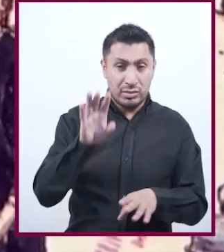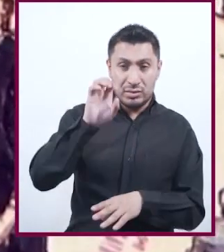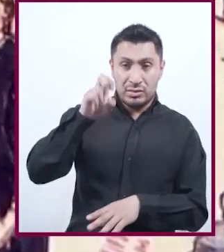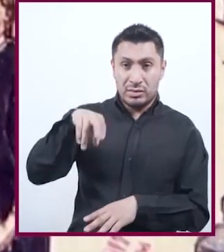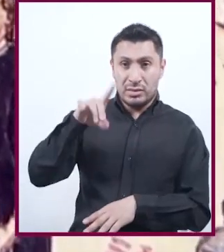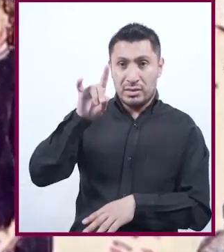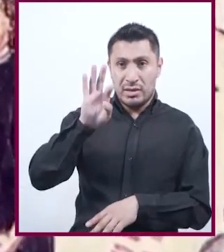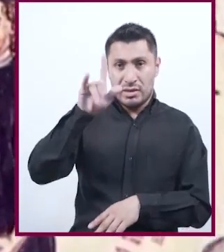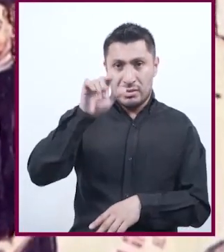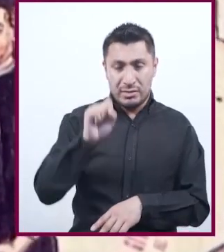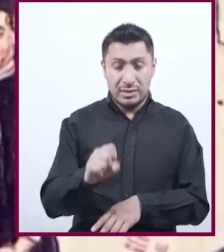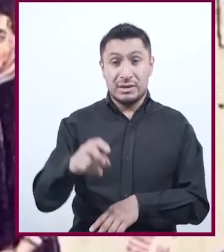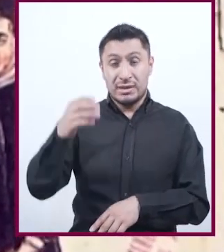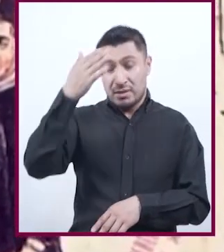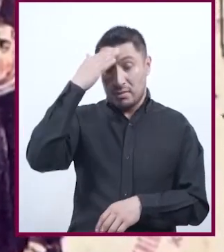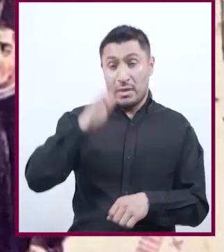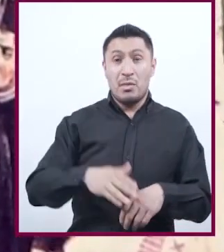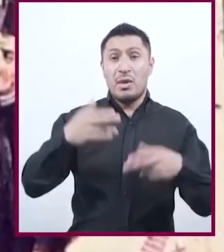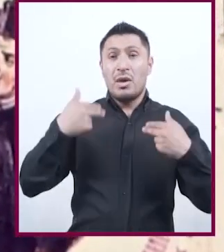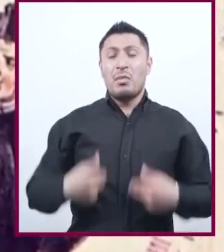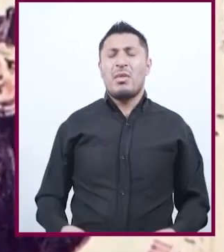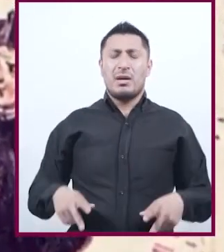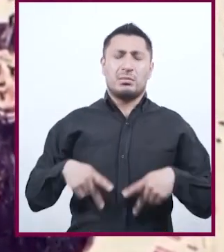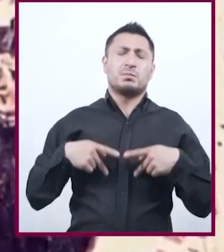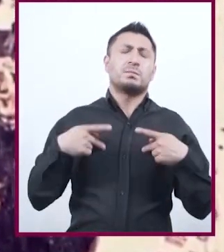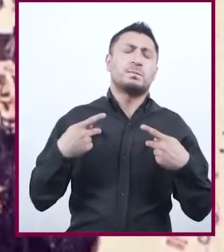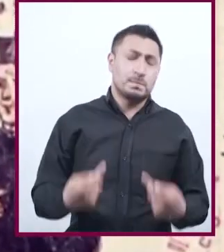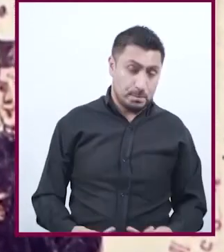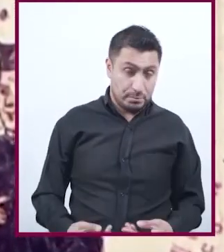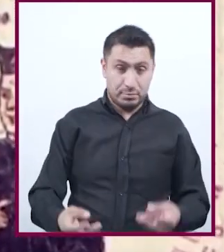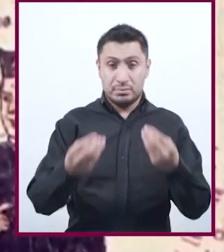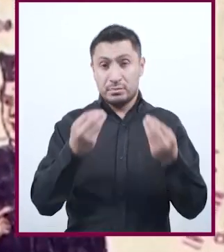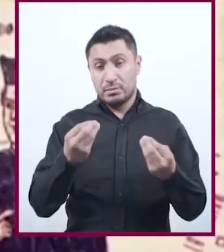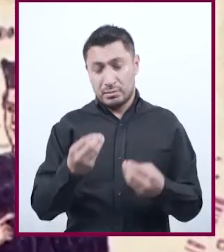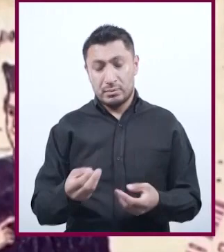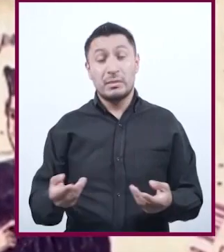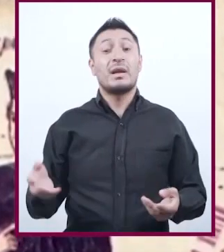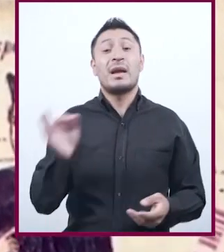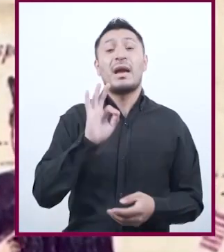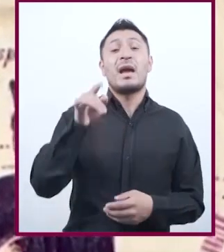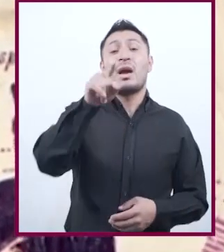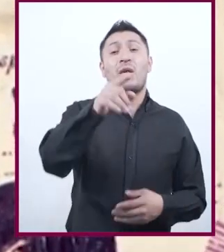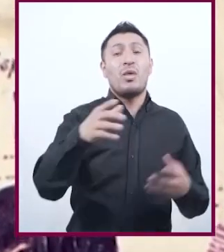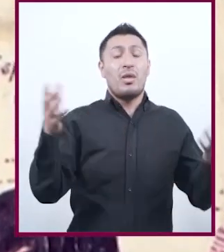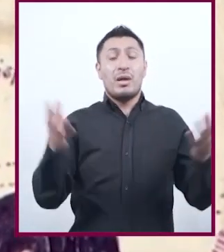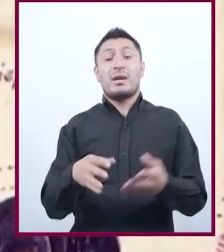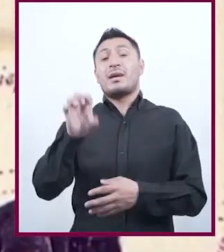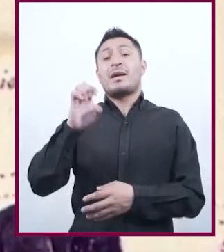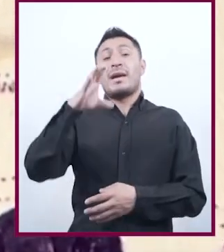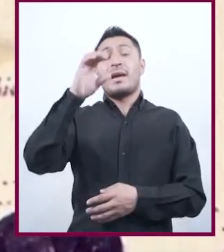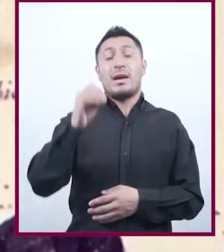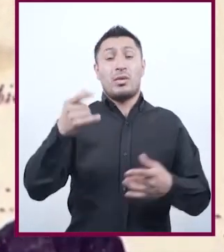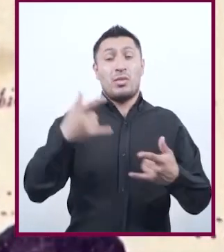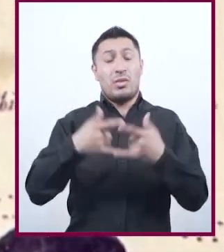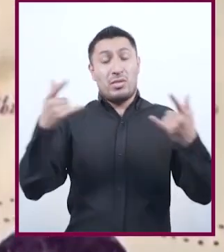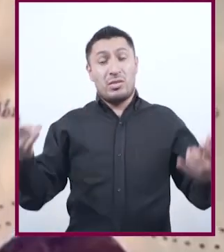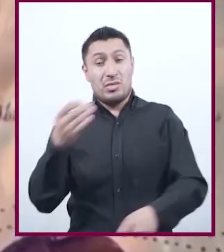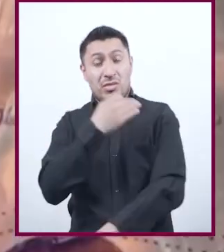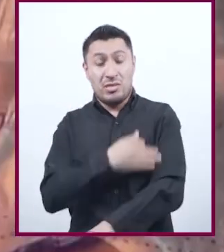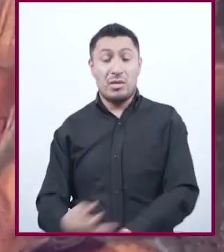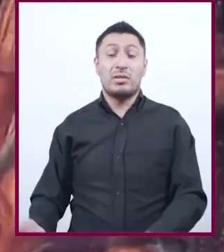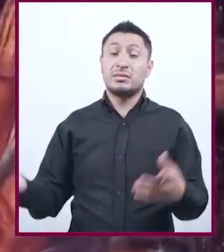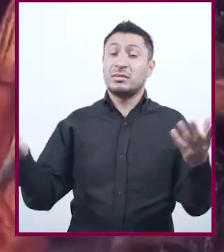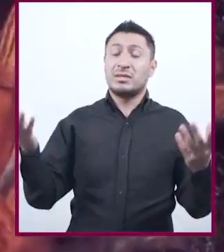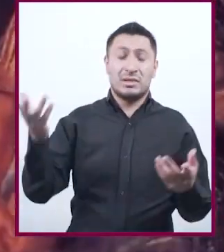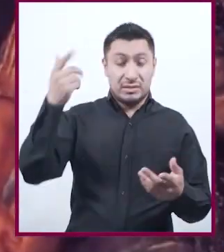débil. Es más, si ustedes hacen eco de su propia historia familiar, nuestra memoria, en la mayoría de los